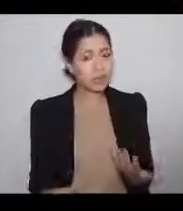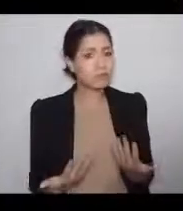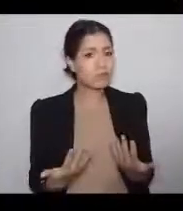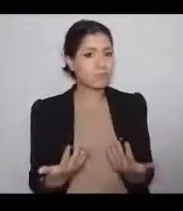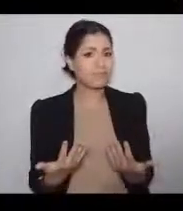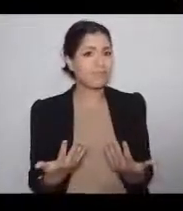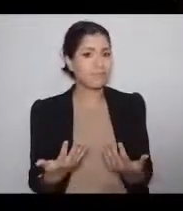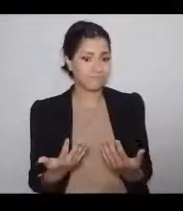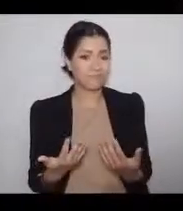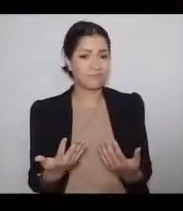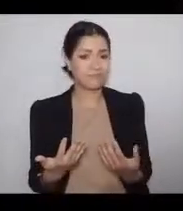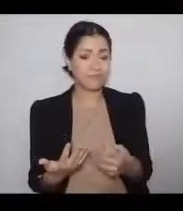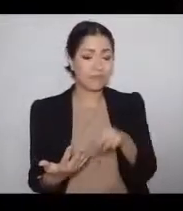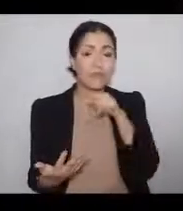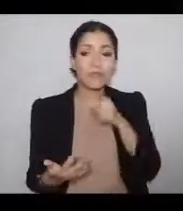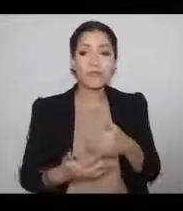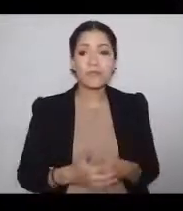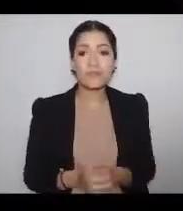observación.